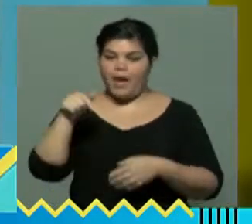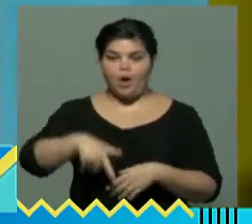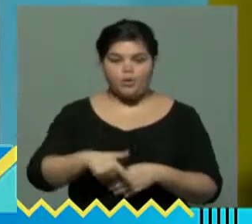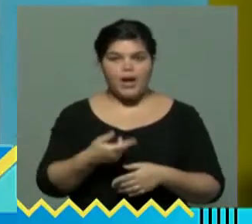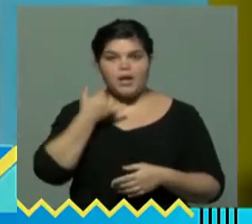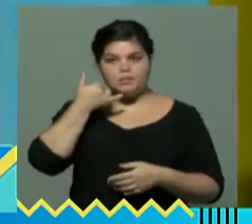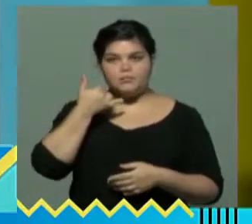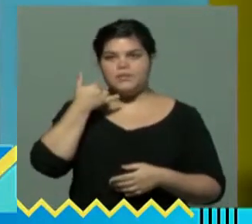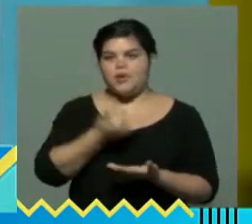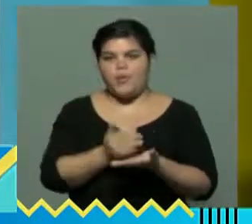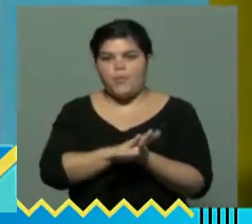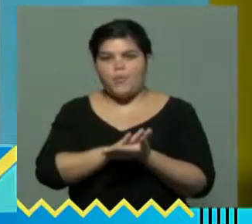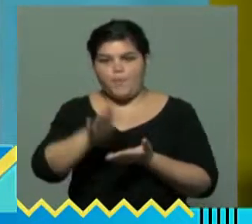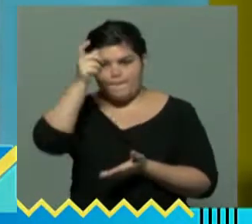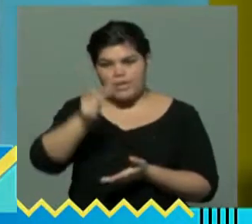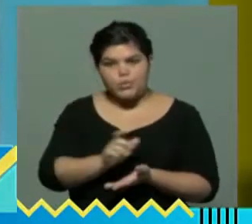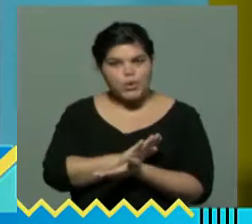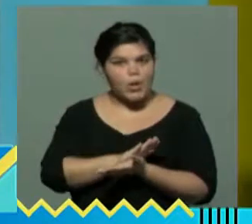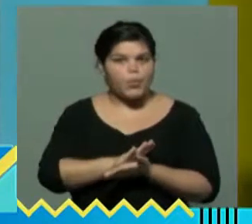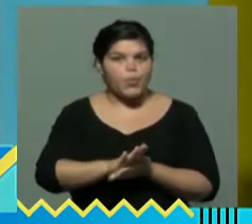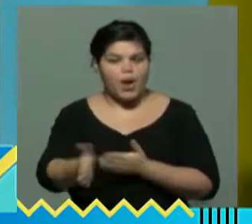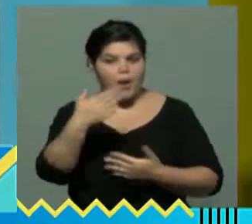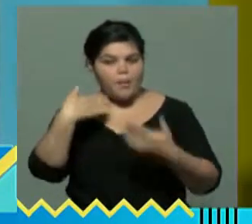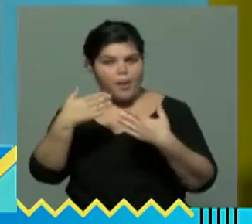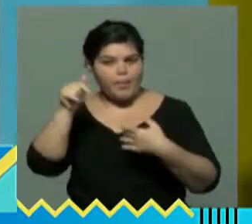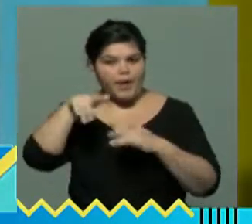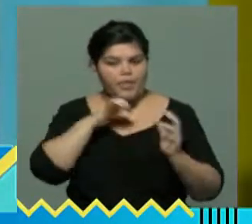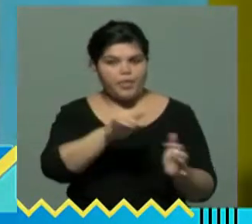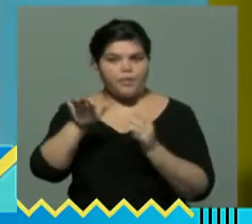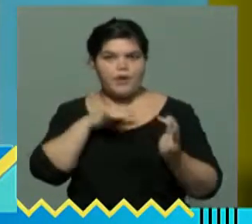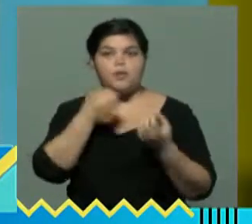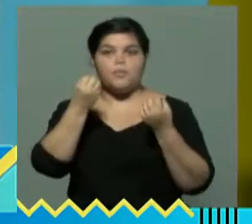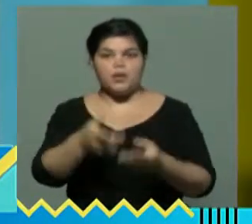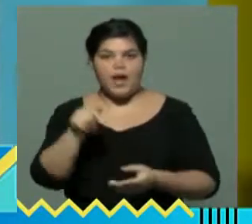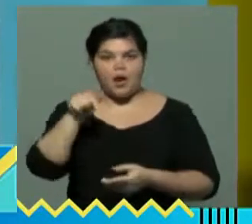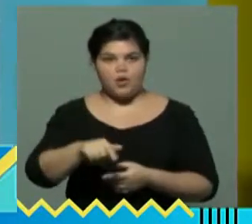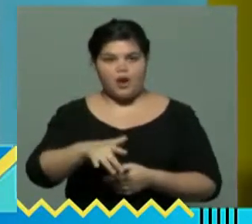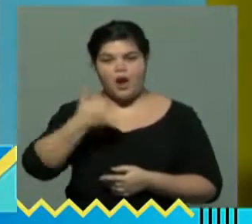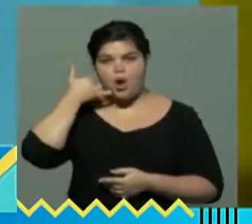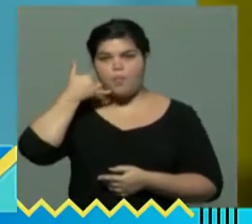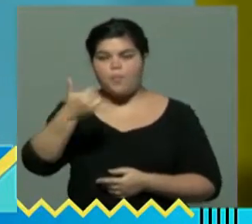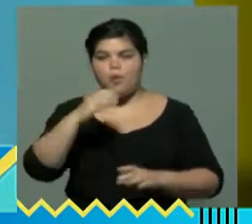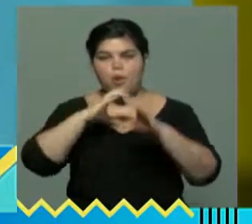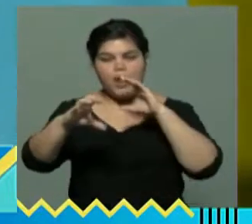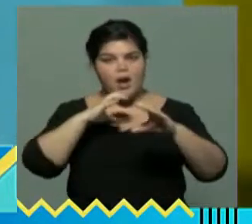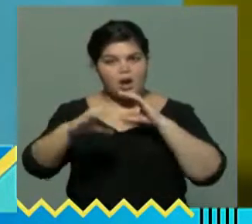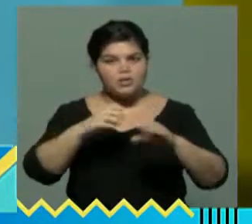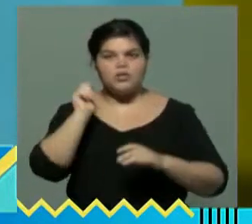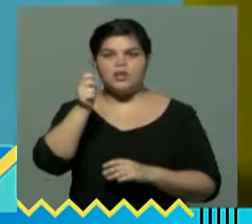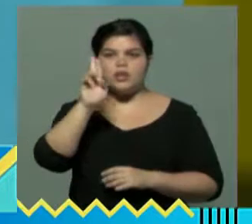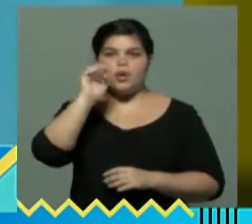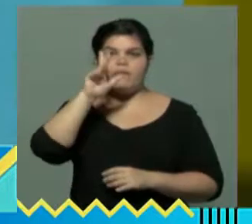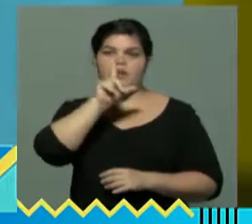ahora vamos a sumar una nueva voz en esta mesa de debate, porque está con nosotros del otro lado en comunicación telefónica